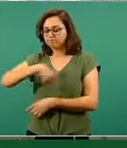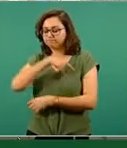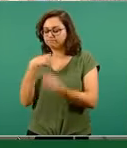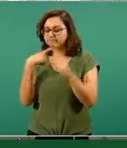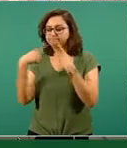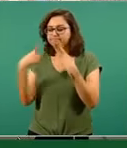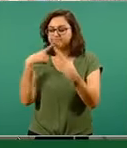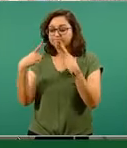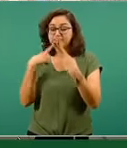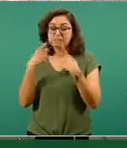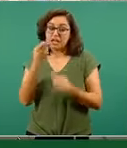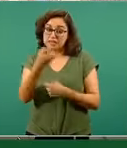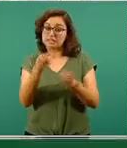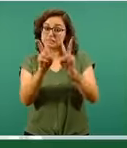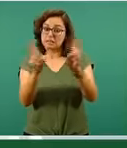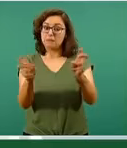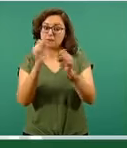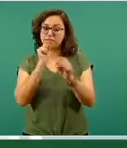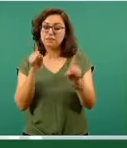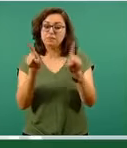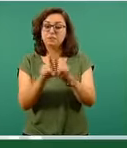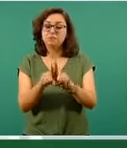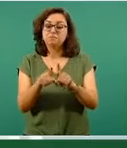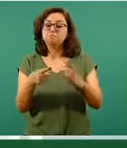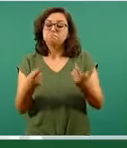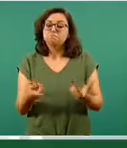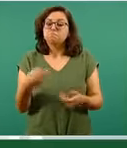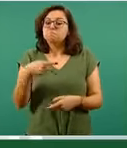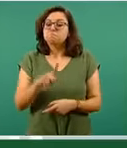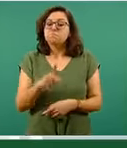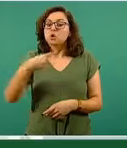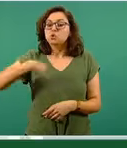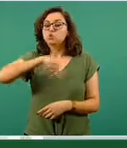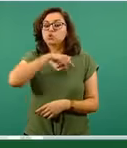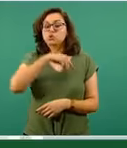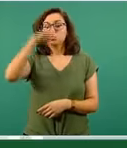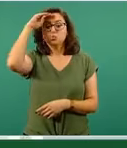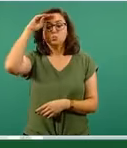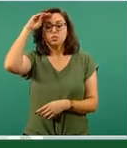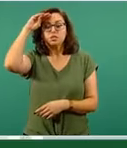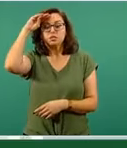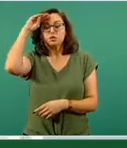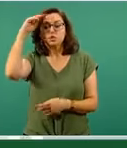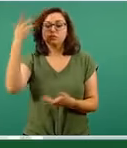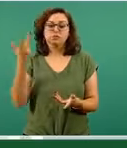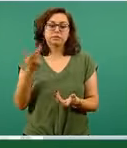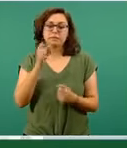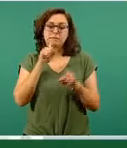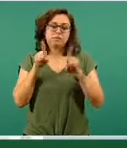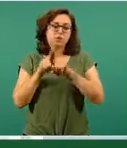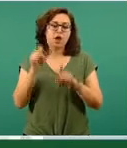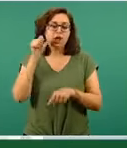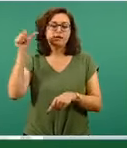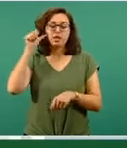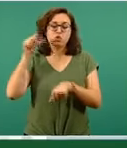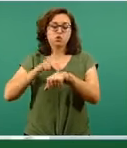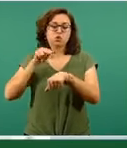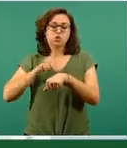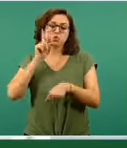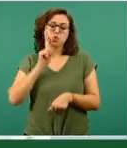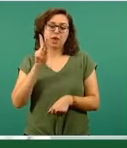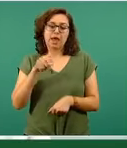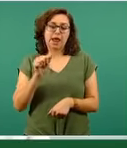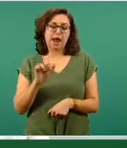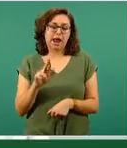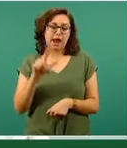operativo, pero sí creemos que y como lo comentó la doctora Carla Berdicheski, el poner